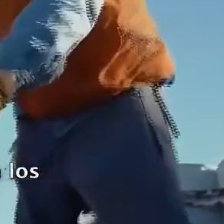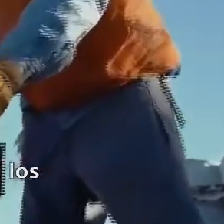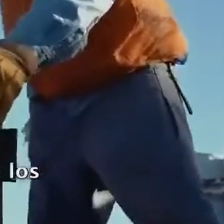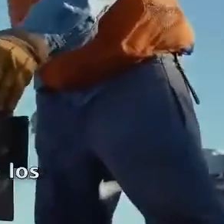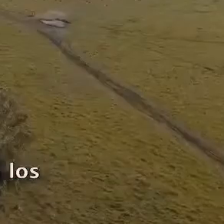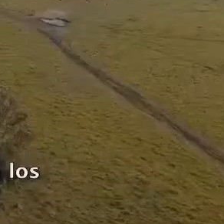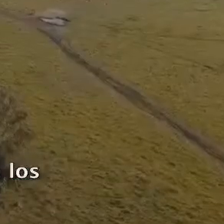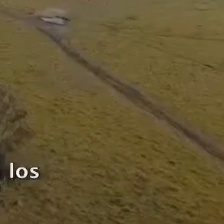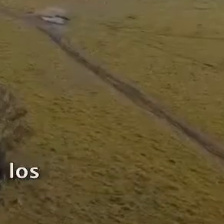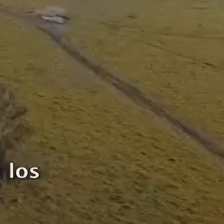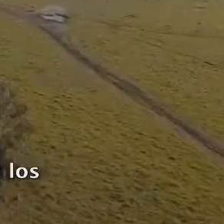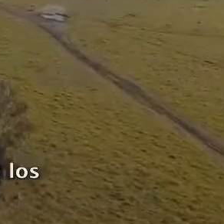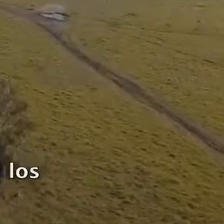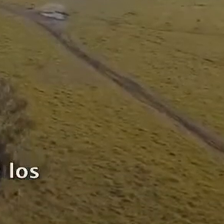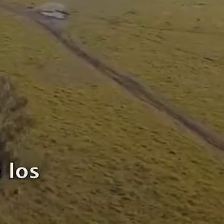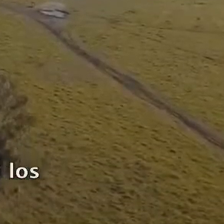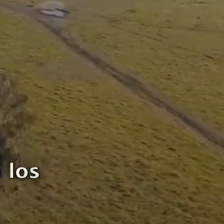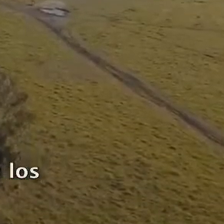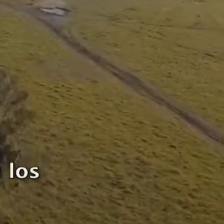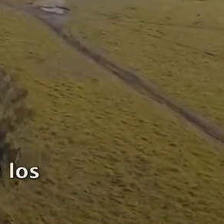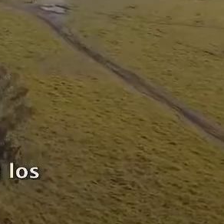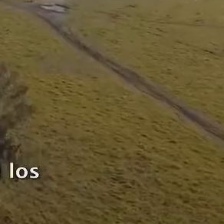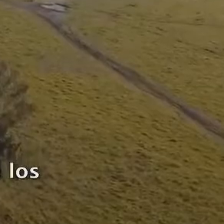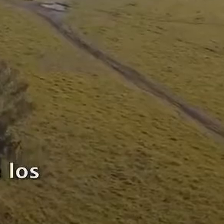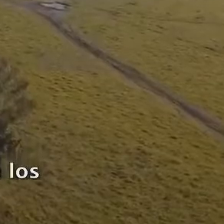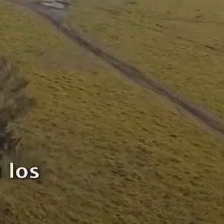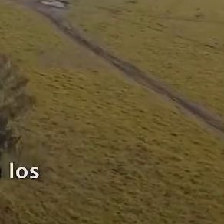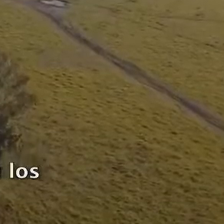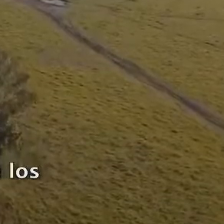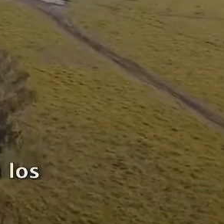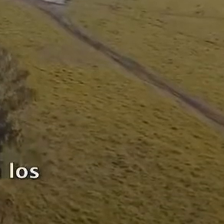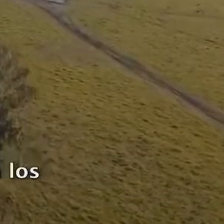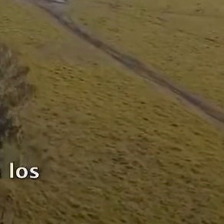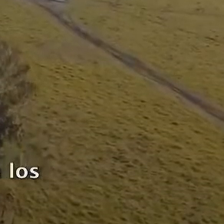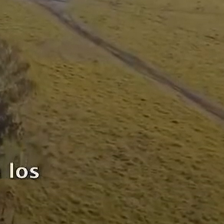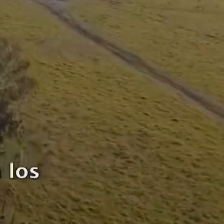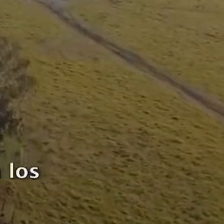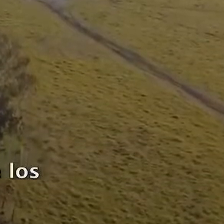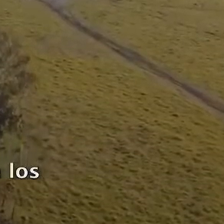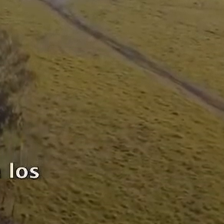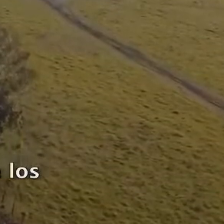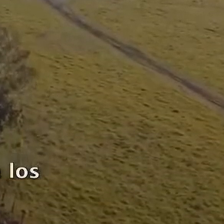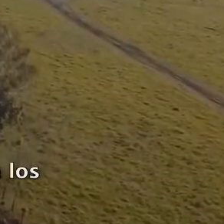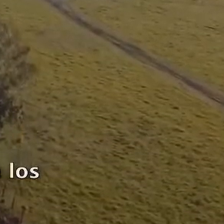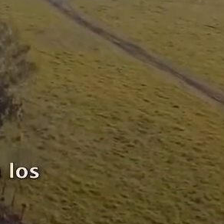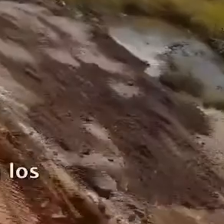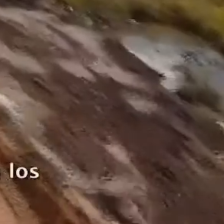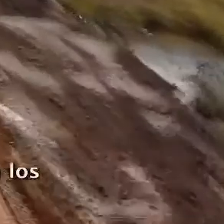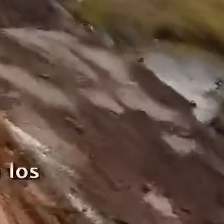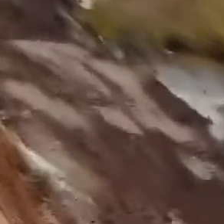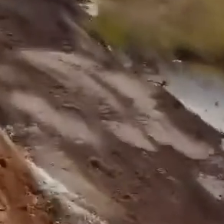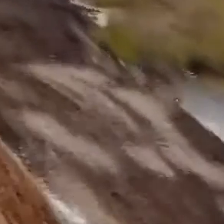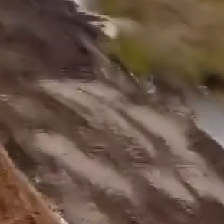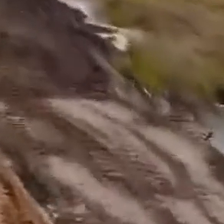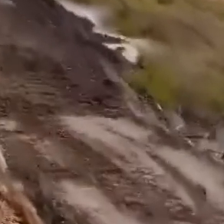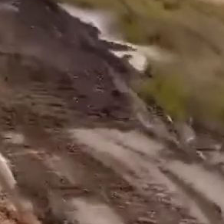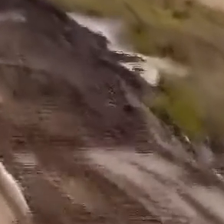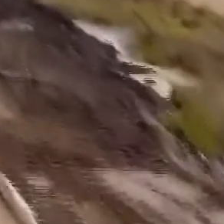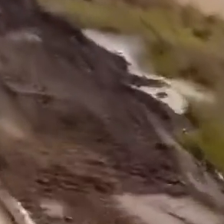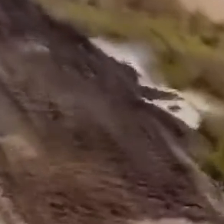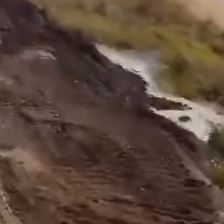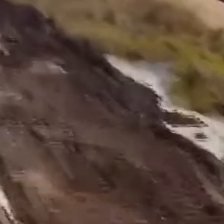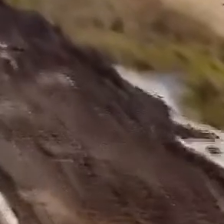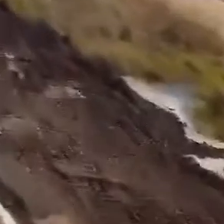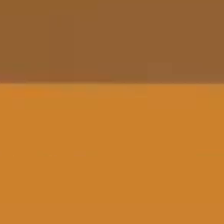84.14%, equivalente a 35.34 kilómetros de los 42 que finalizaremos al término del mes. El